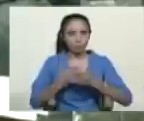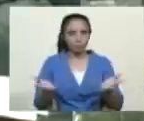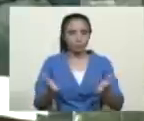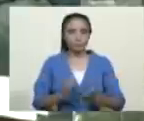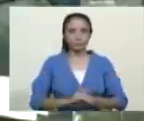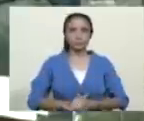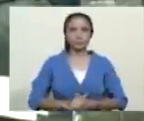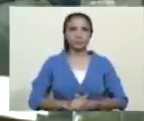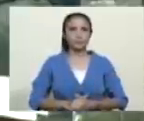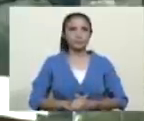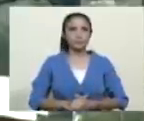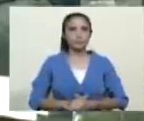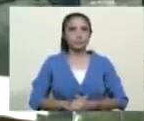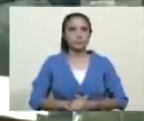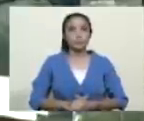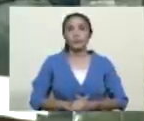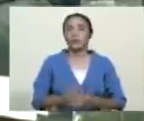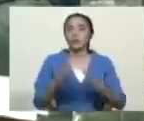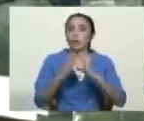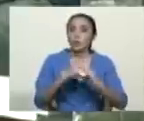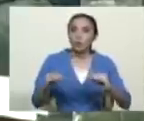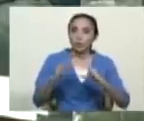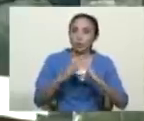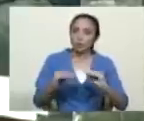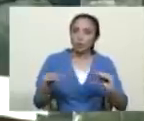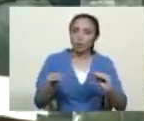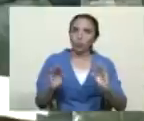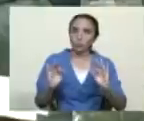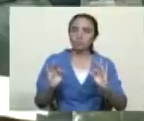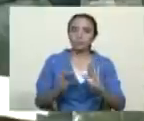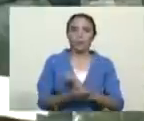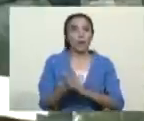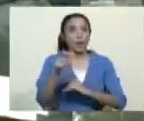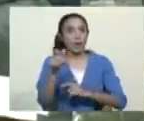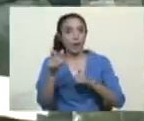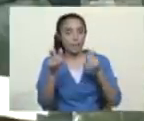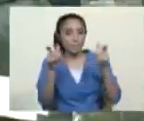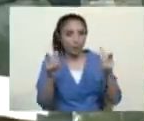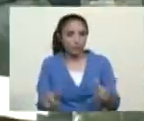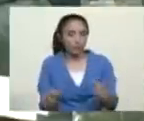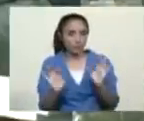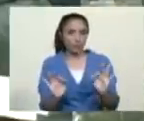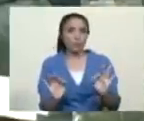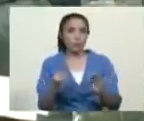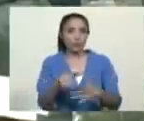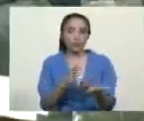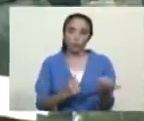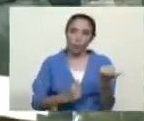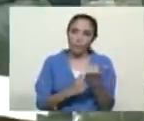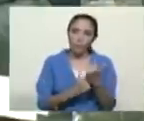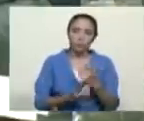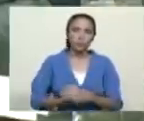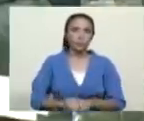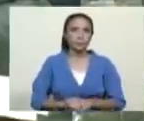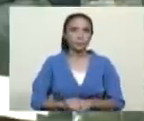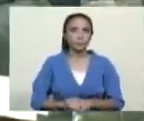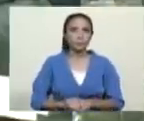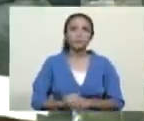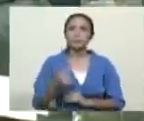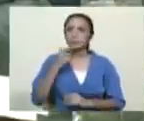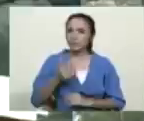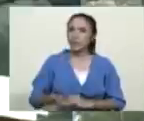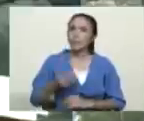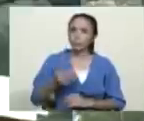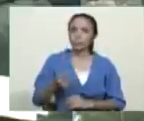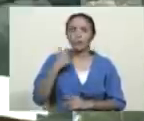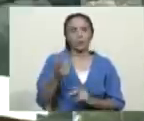en Venezuela, especialmente teniendo en cuenta que las autoridades de Venezuela han subrayado que es importante que